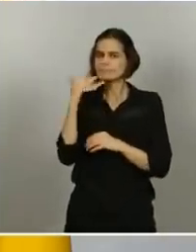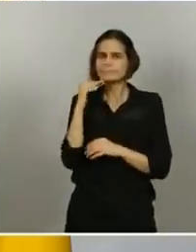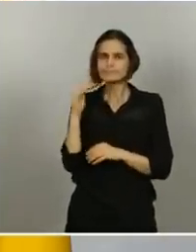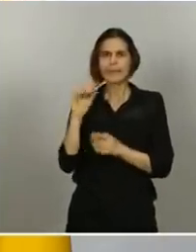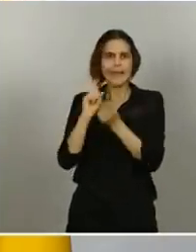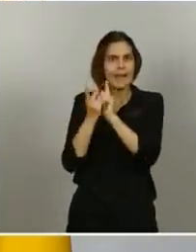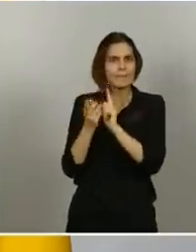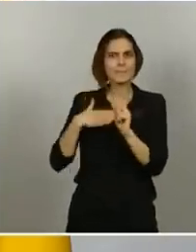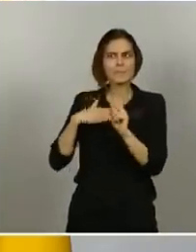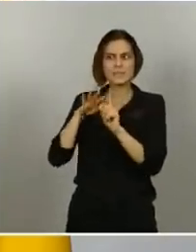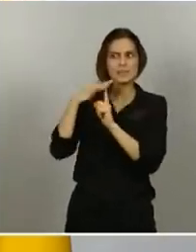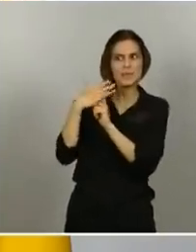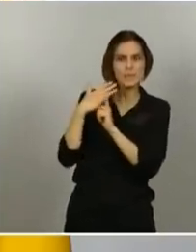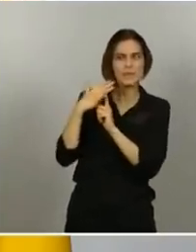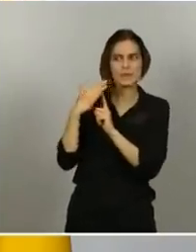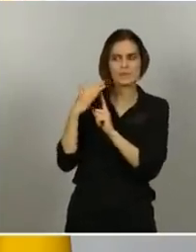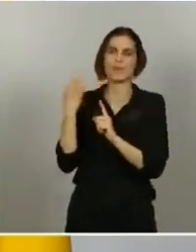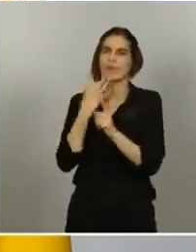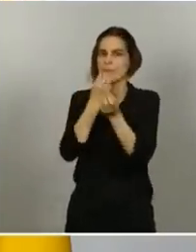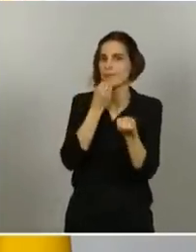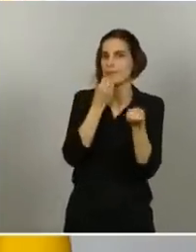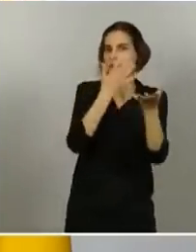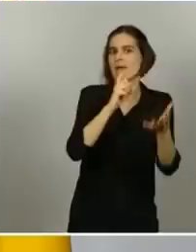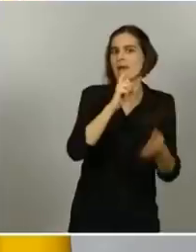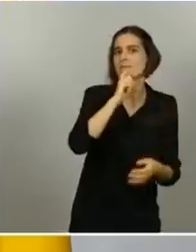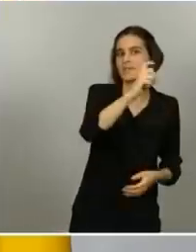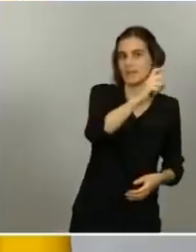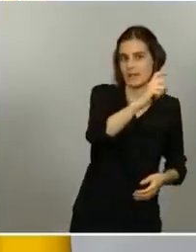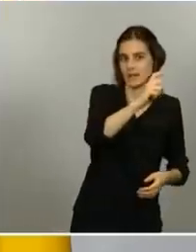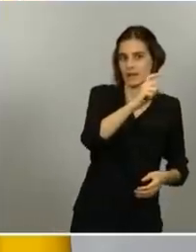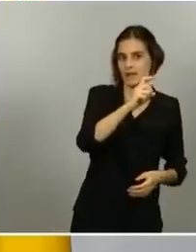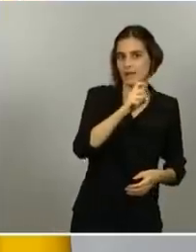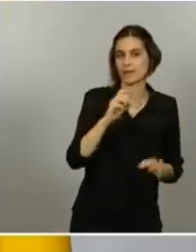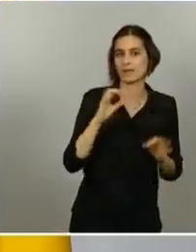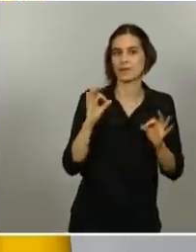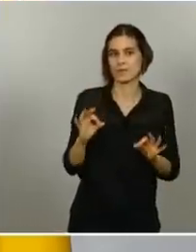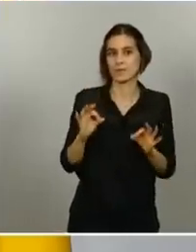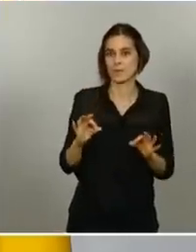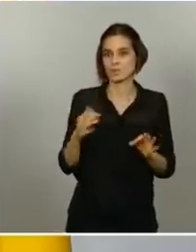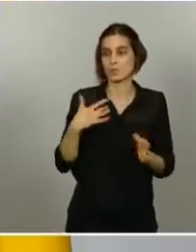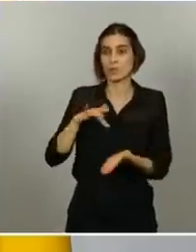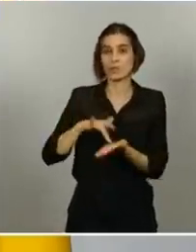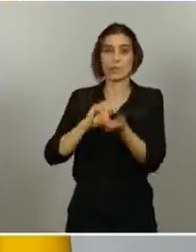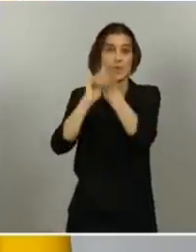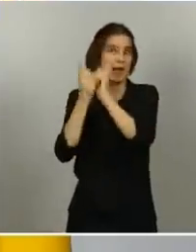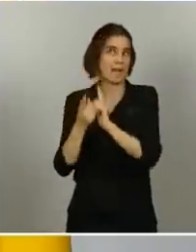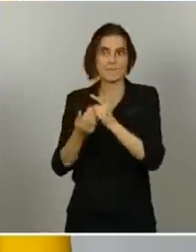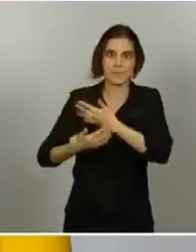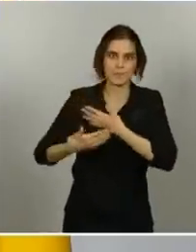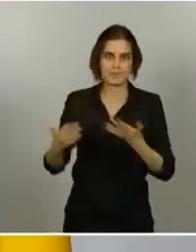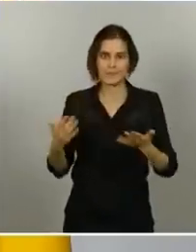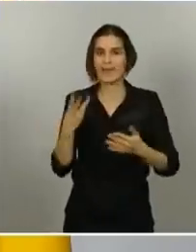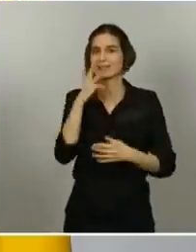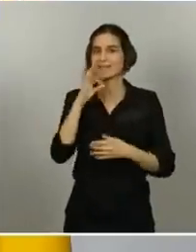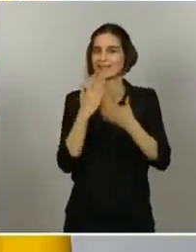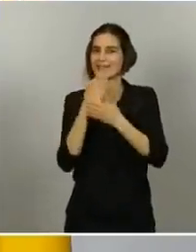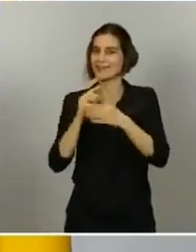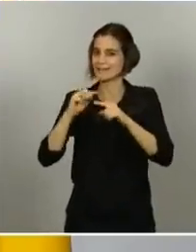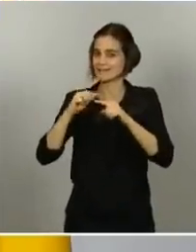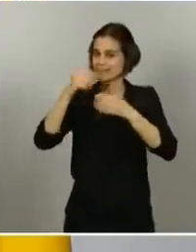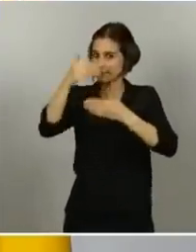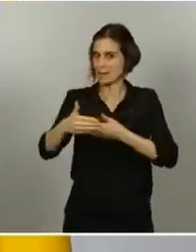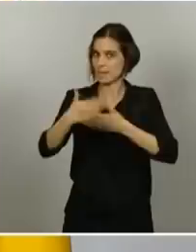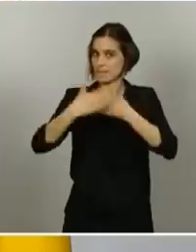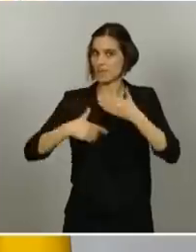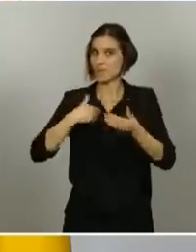afecte á prestación nos 30 días posteriores a cando se produzca este cambio o ingreso mínimo vital se cobrará mensualmente en 12